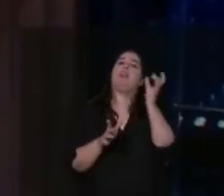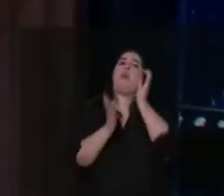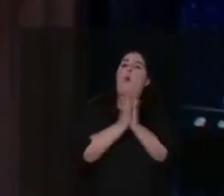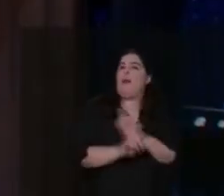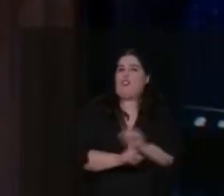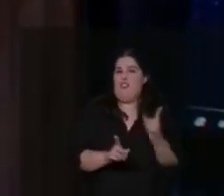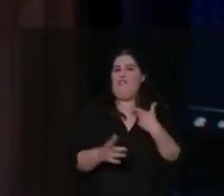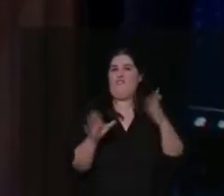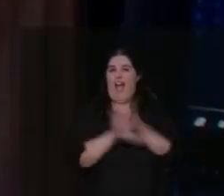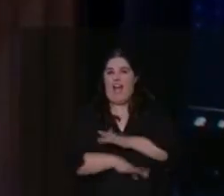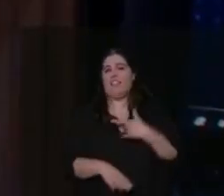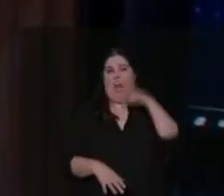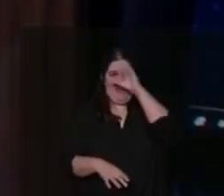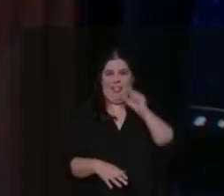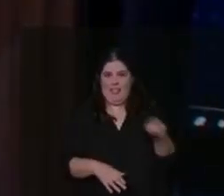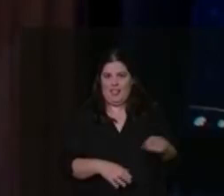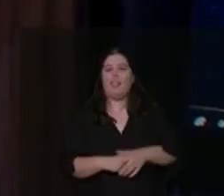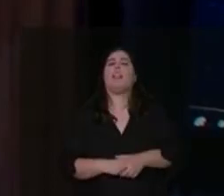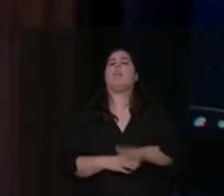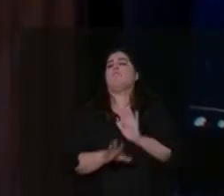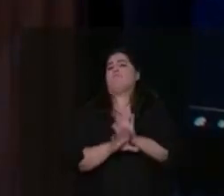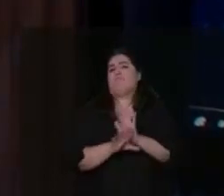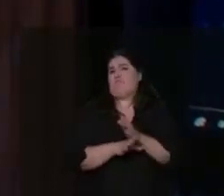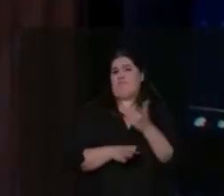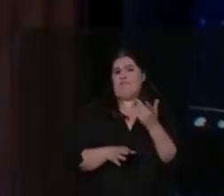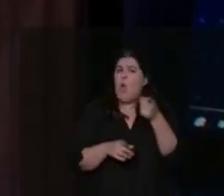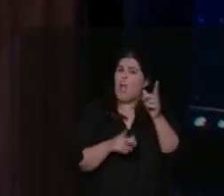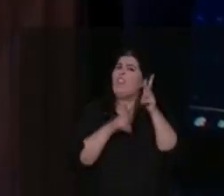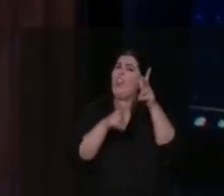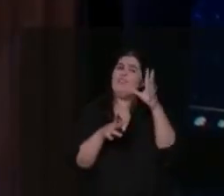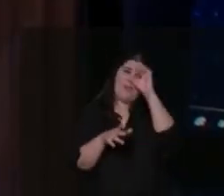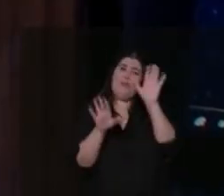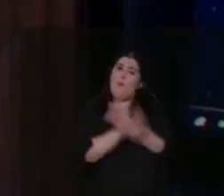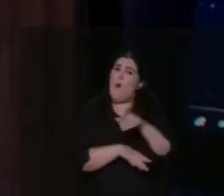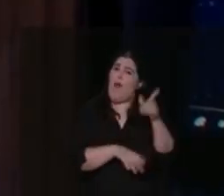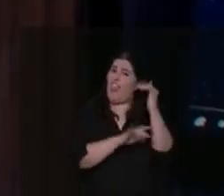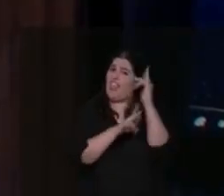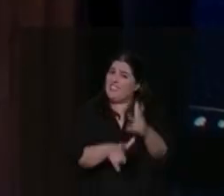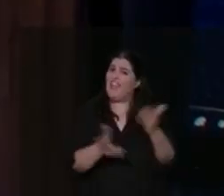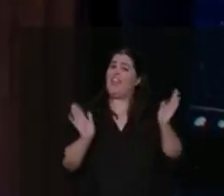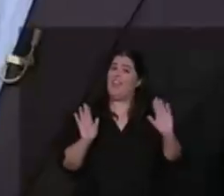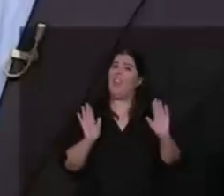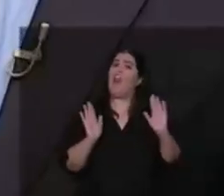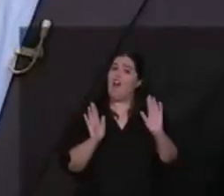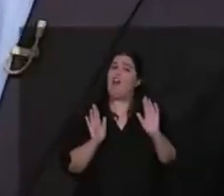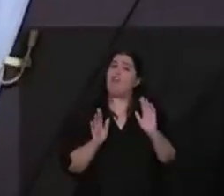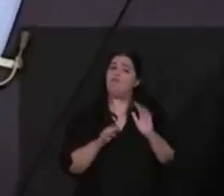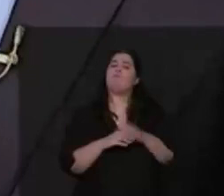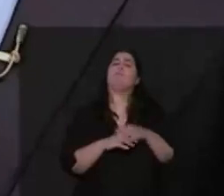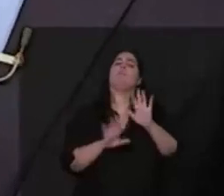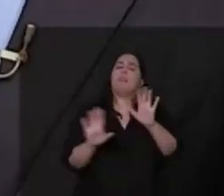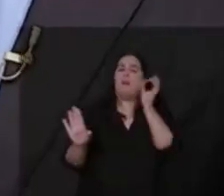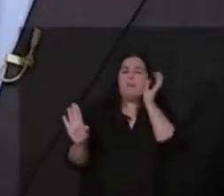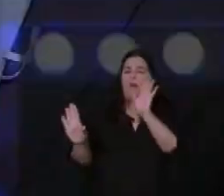vos sos parte del gobierno más ladrón de la historia. Por lo tanto, y sos parte de eso. Javier, ¿qué querés que te diga? Ustedes tienen un montón de causas. Por favor, porque vas